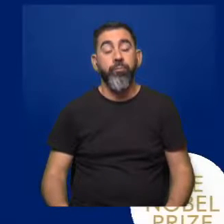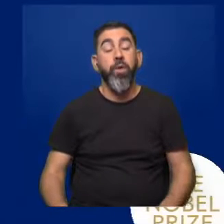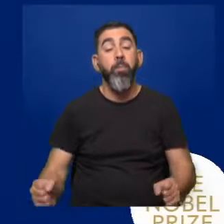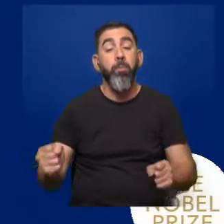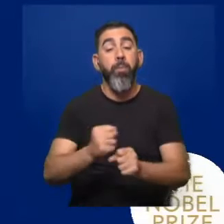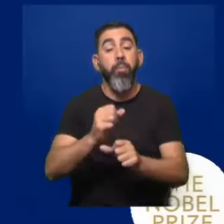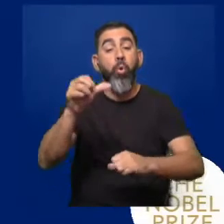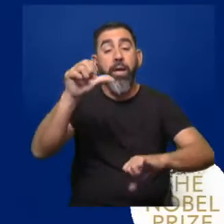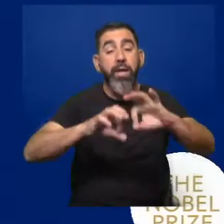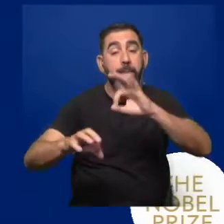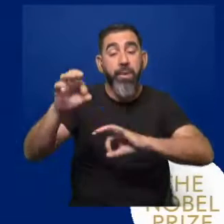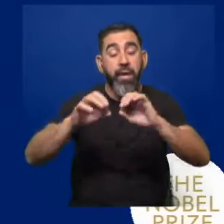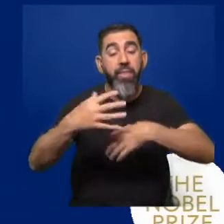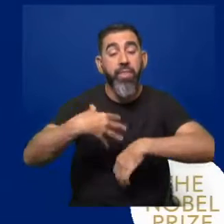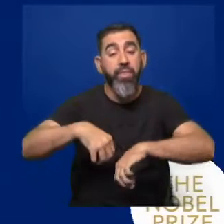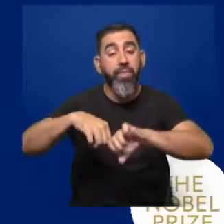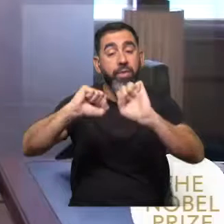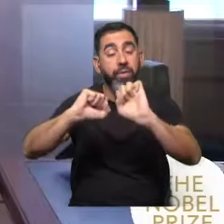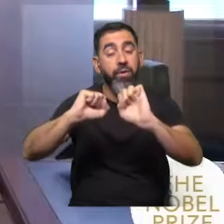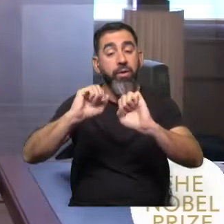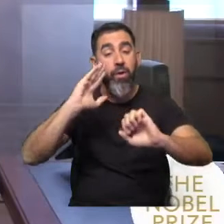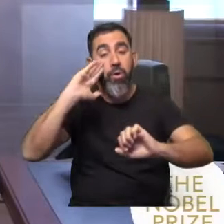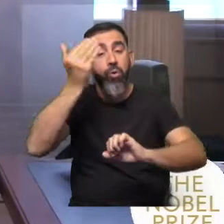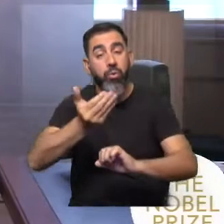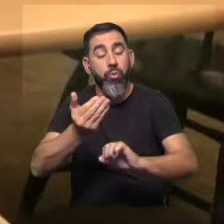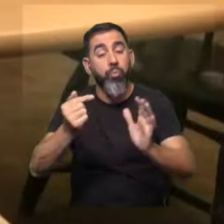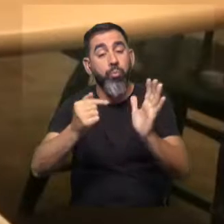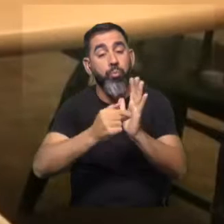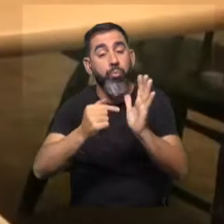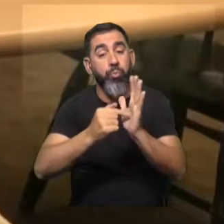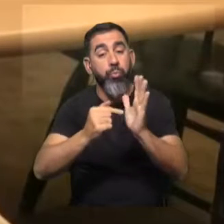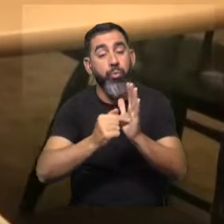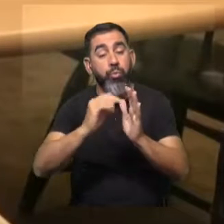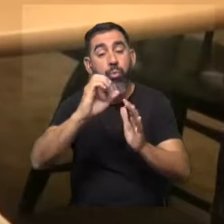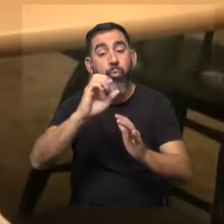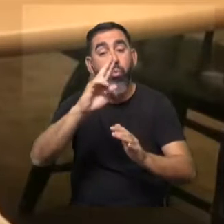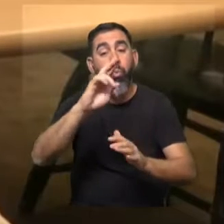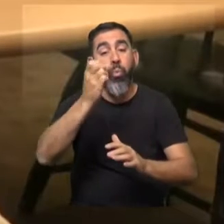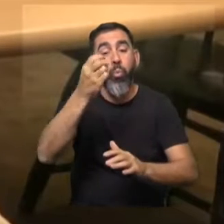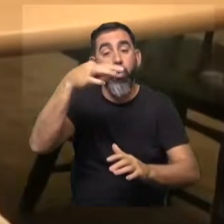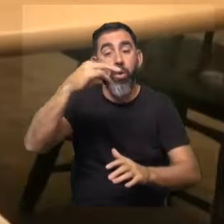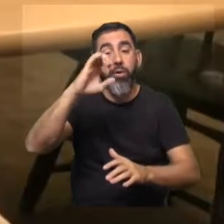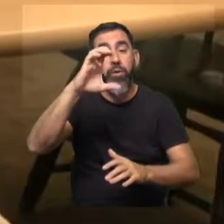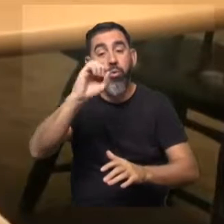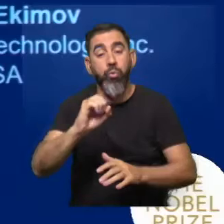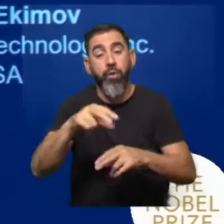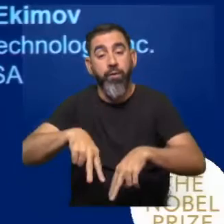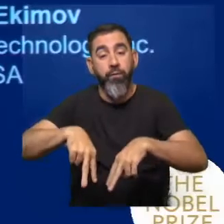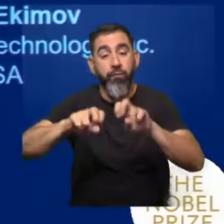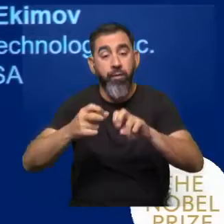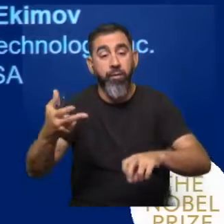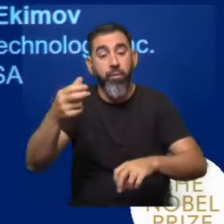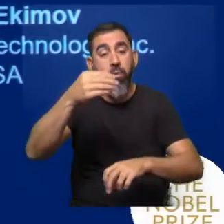Nobel de Química reconoció el descubrimiento y la síntesis de puntos cuánticos. Los investigadores que recibirán el reconocimiento son